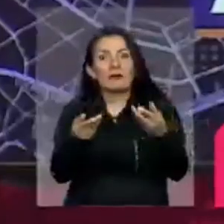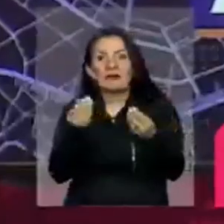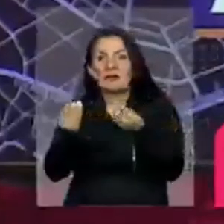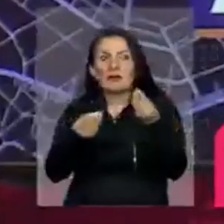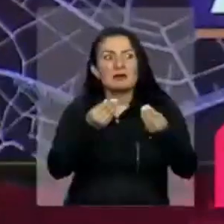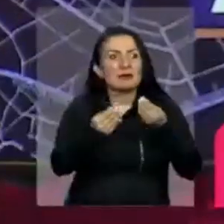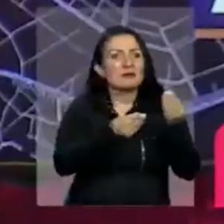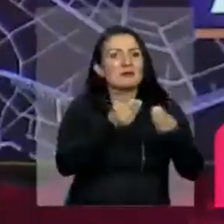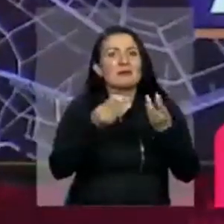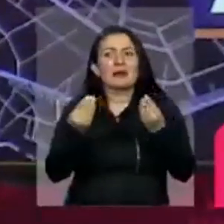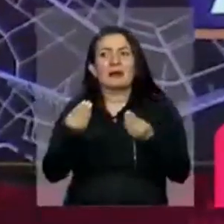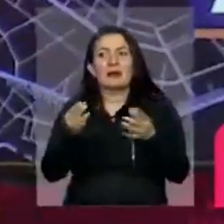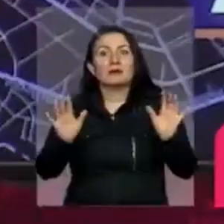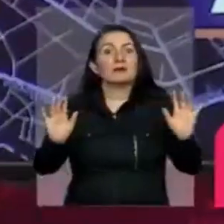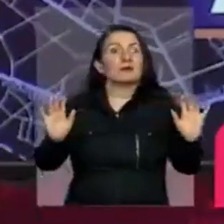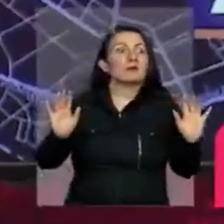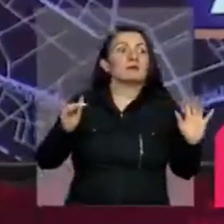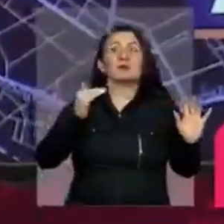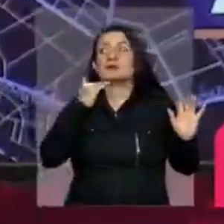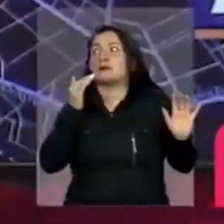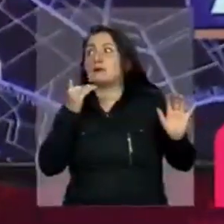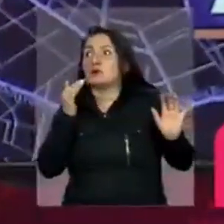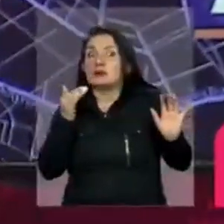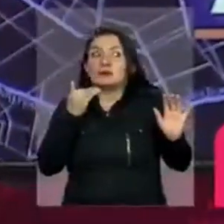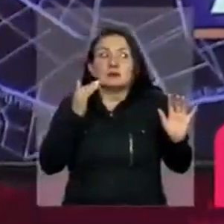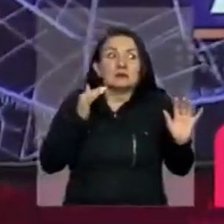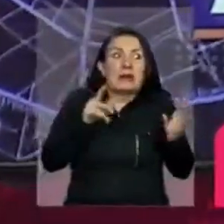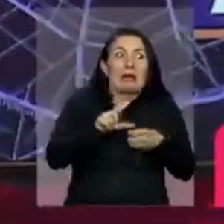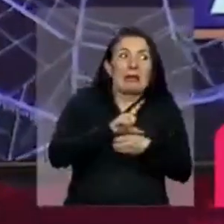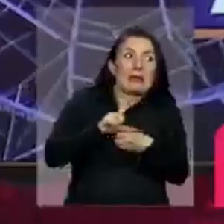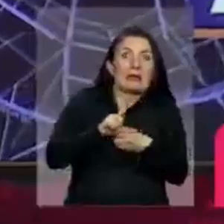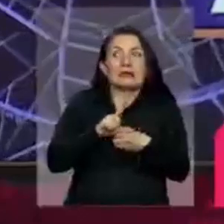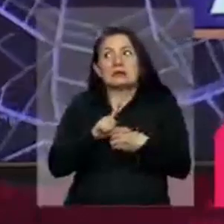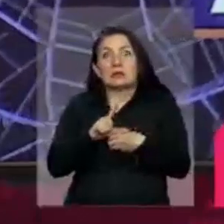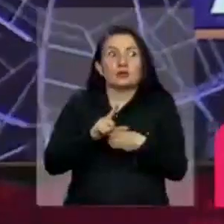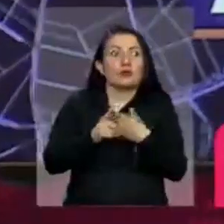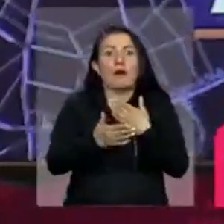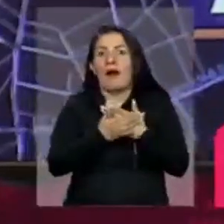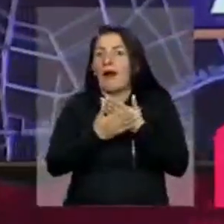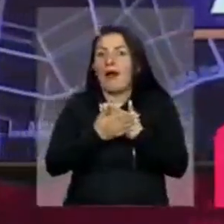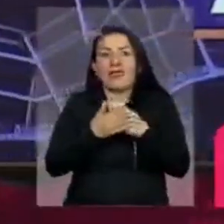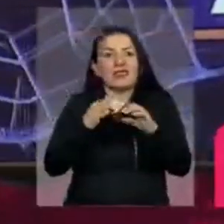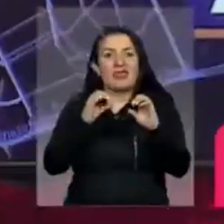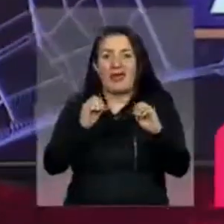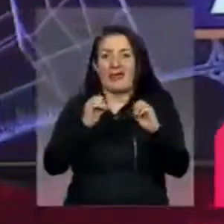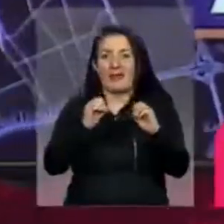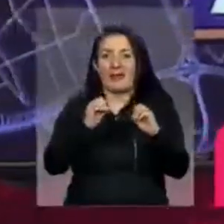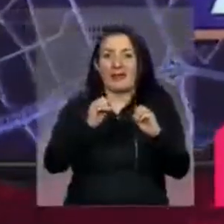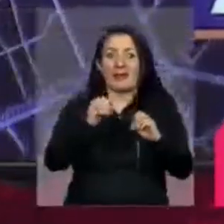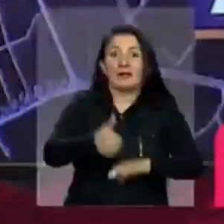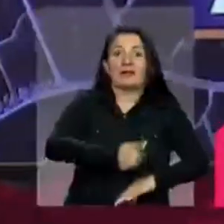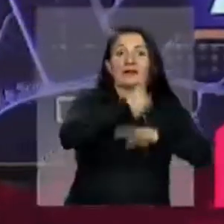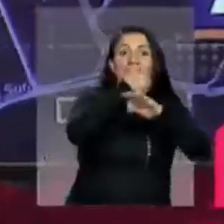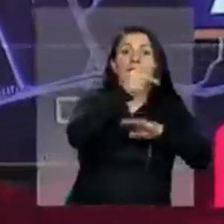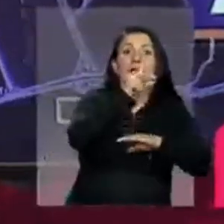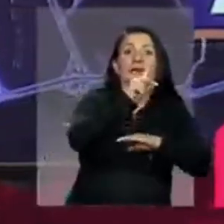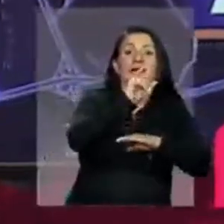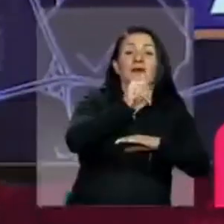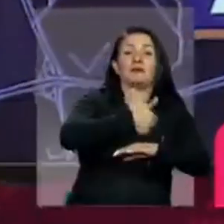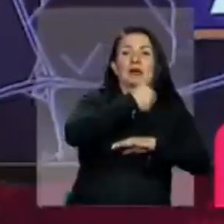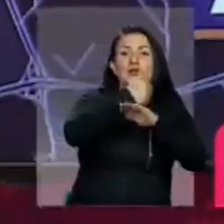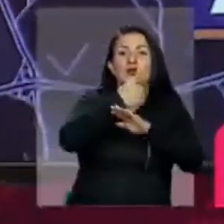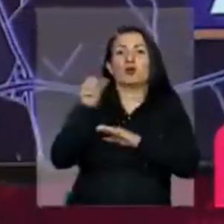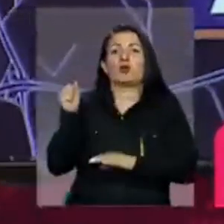¿Y qué, para qué equipo? No, no sabemos, porque no sabemos si hay liga. No nos han dicho nada, y hasta que la Dimayor no diga que hay liga, los clubes no hacen